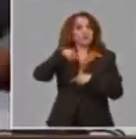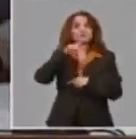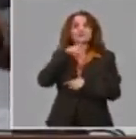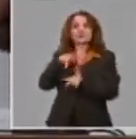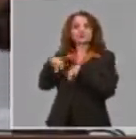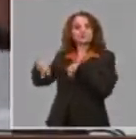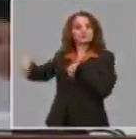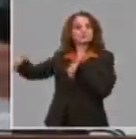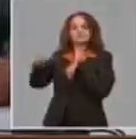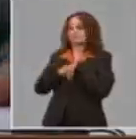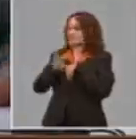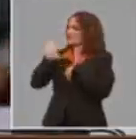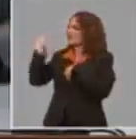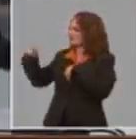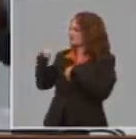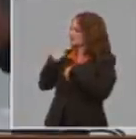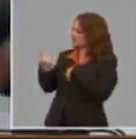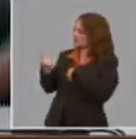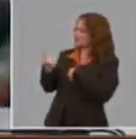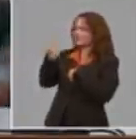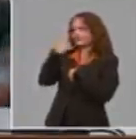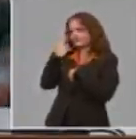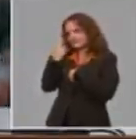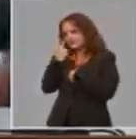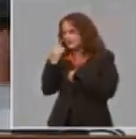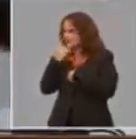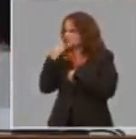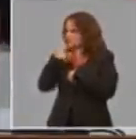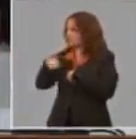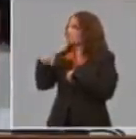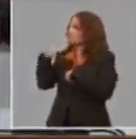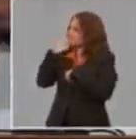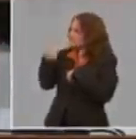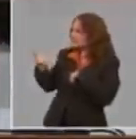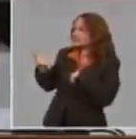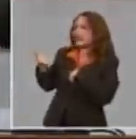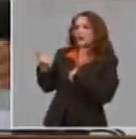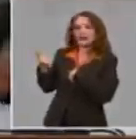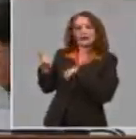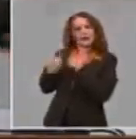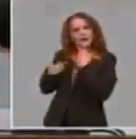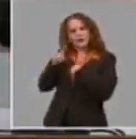que además cuando se les llama la atención cuando se sentó contra él y